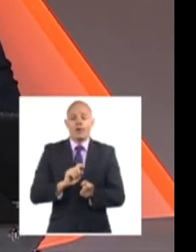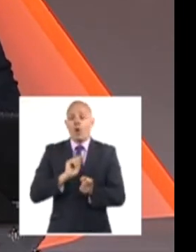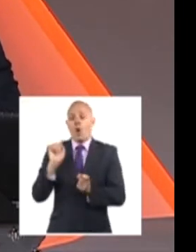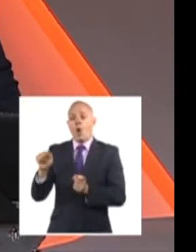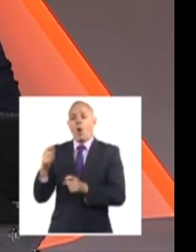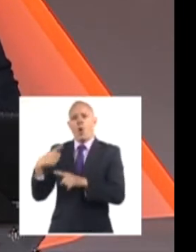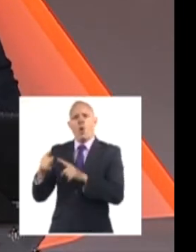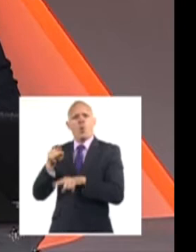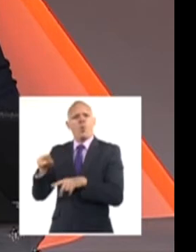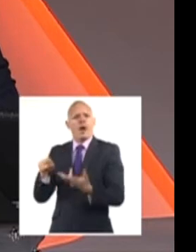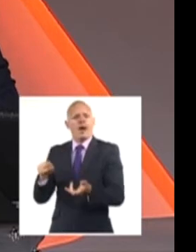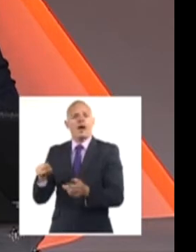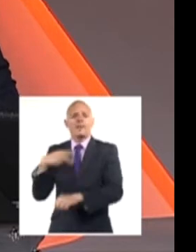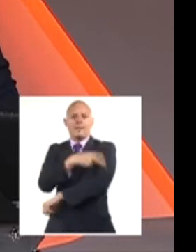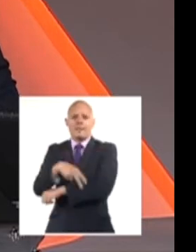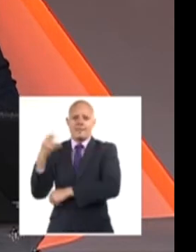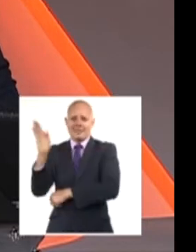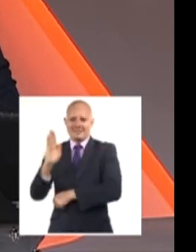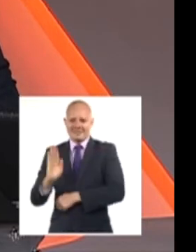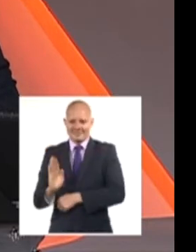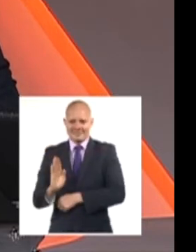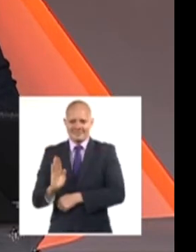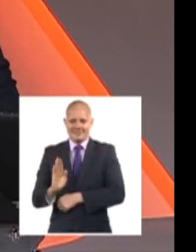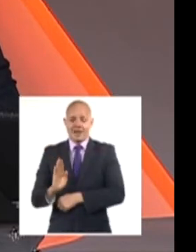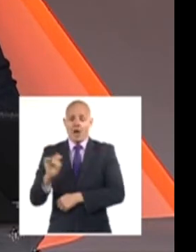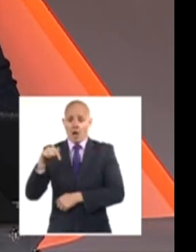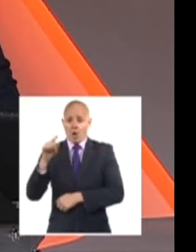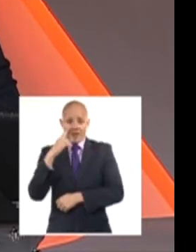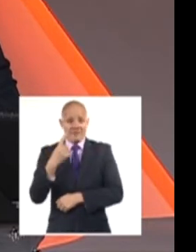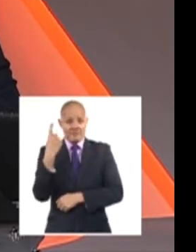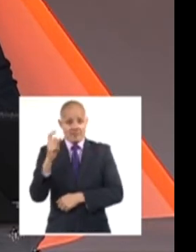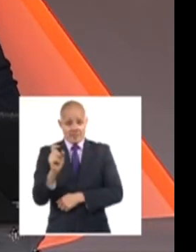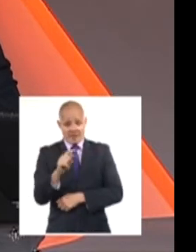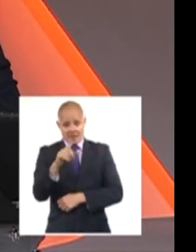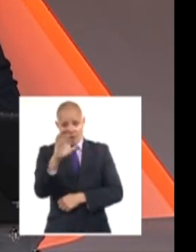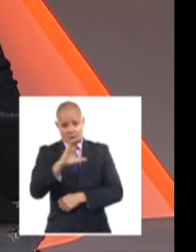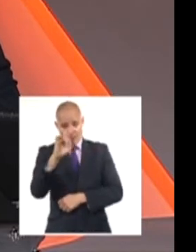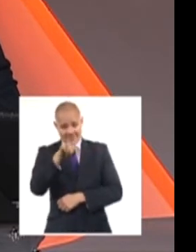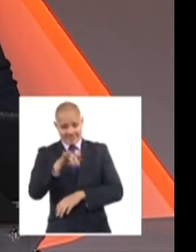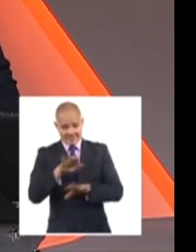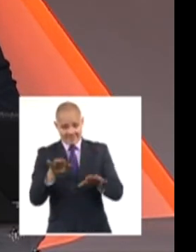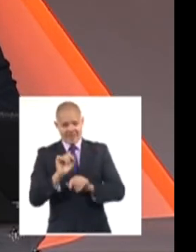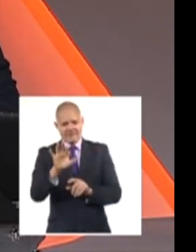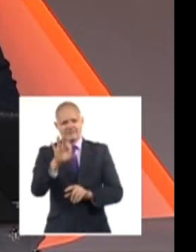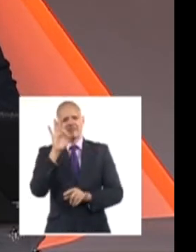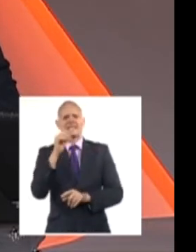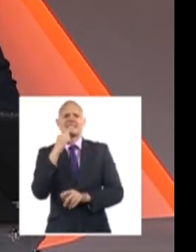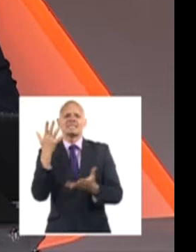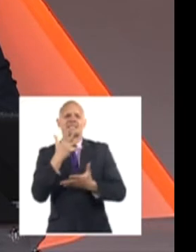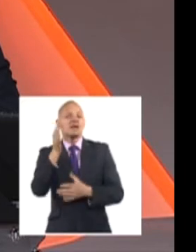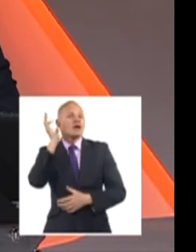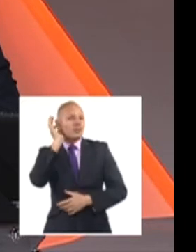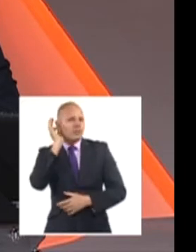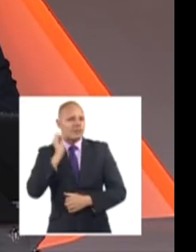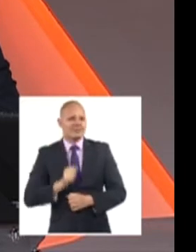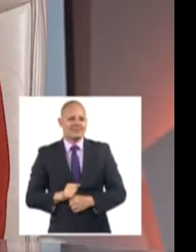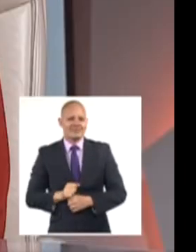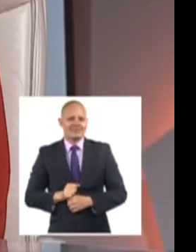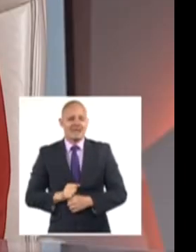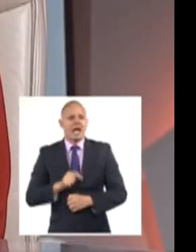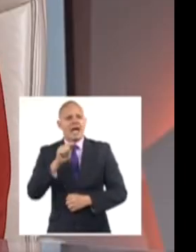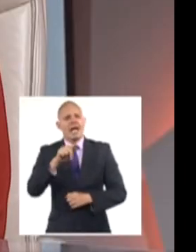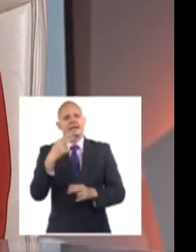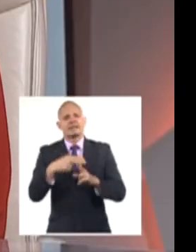brasil para analizar el primer tema en nuestro programa en la parte de hoy me acompaña marina menéndez